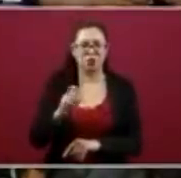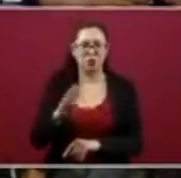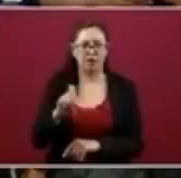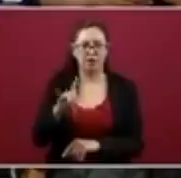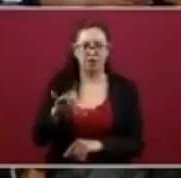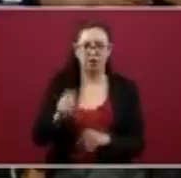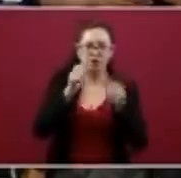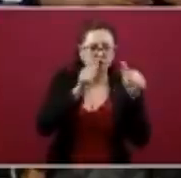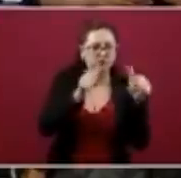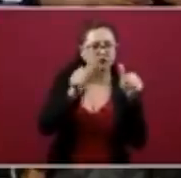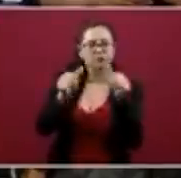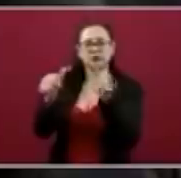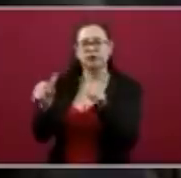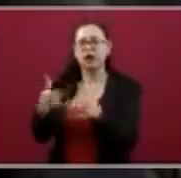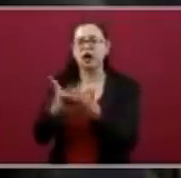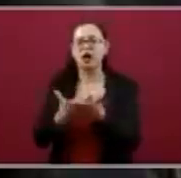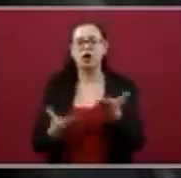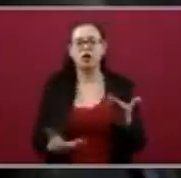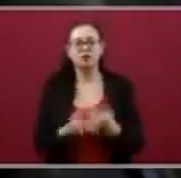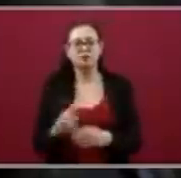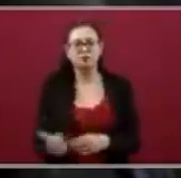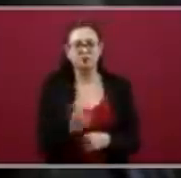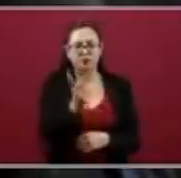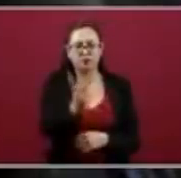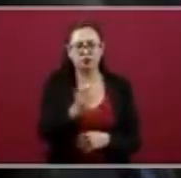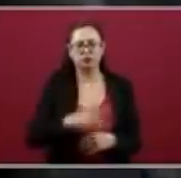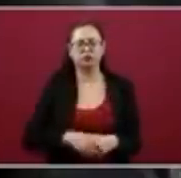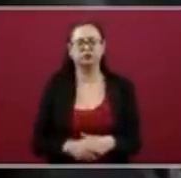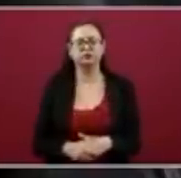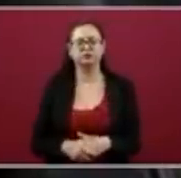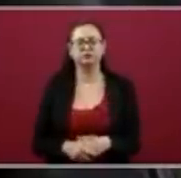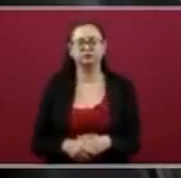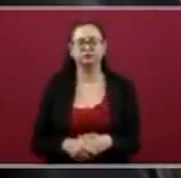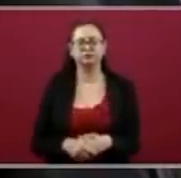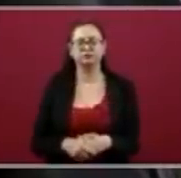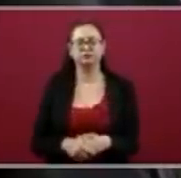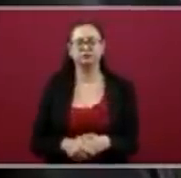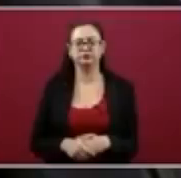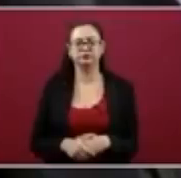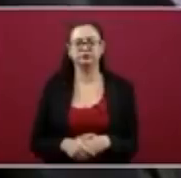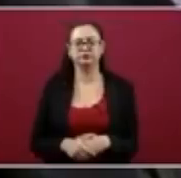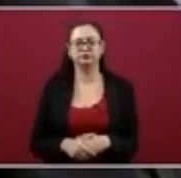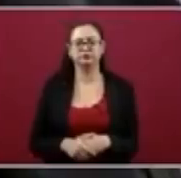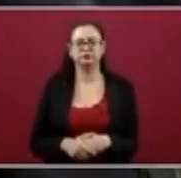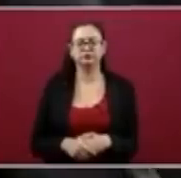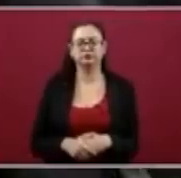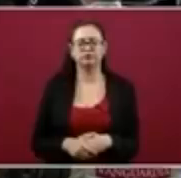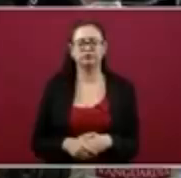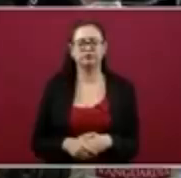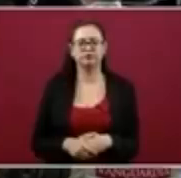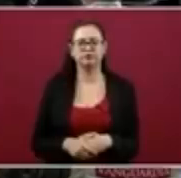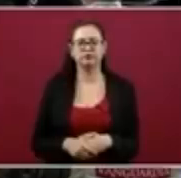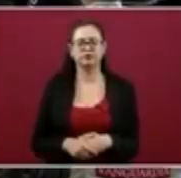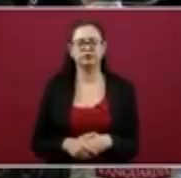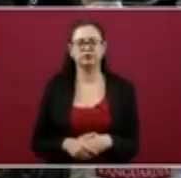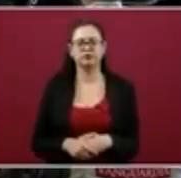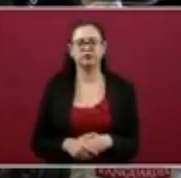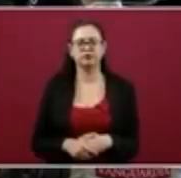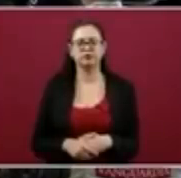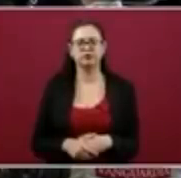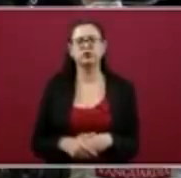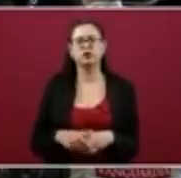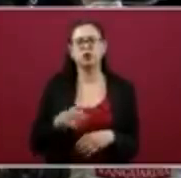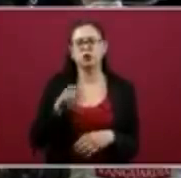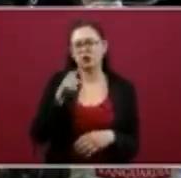pregunta concreta es, presidente, ¿usted ha contemplado que en la Guardia Nacional haya